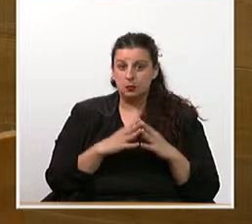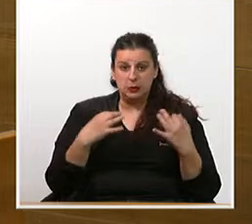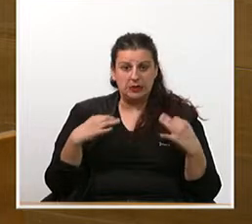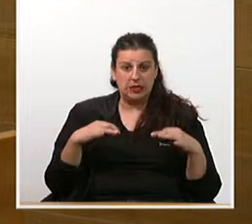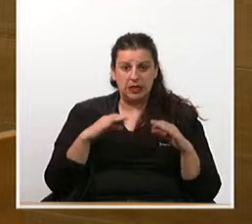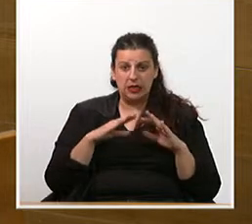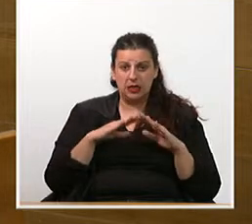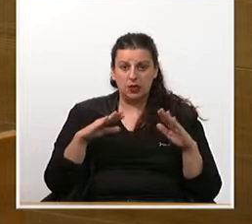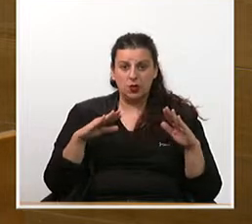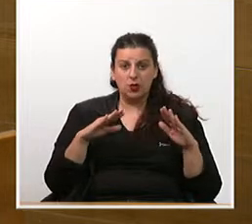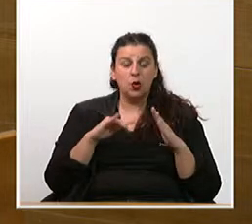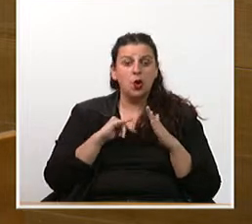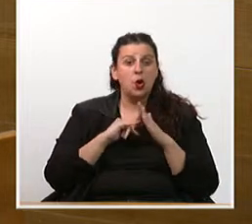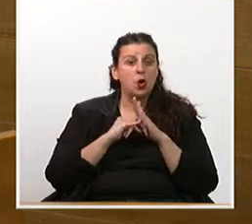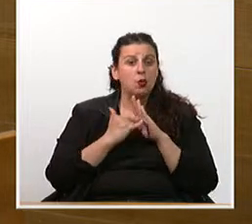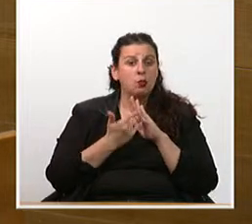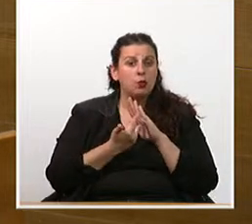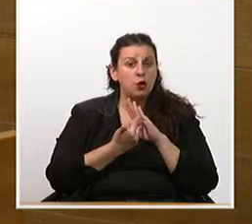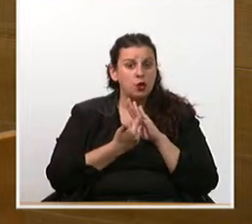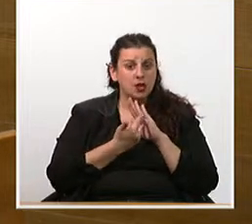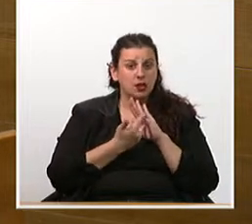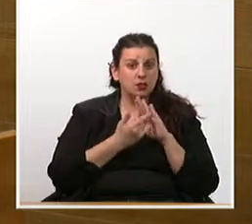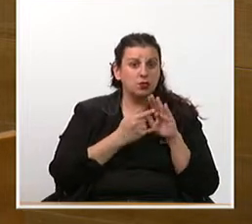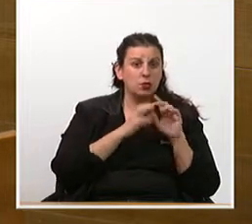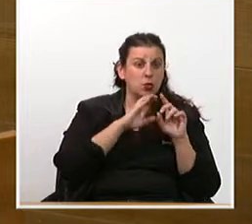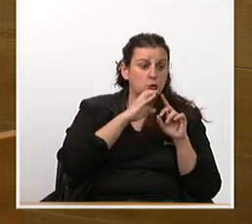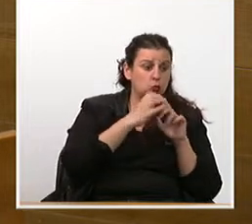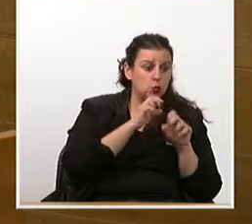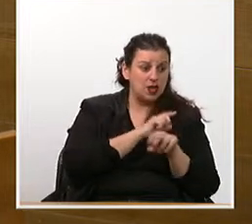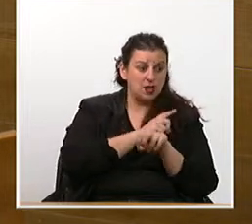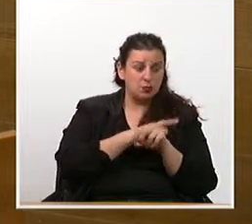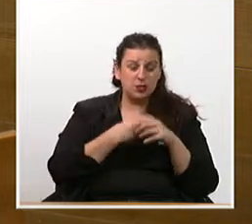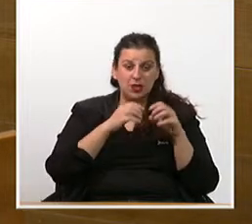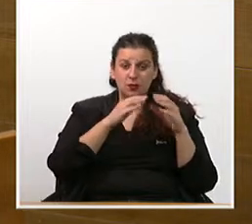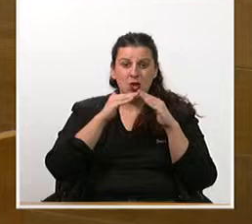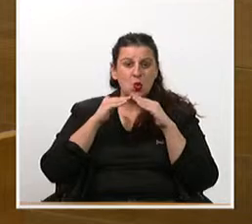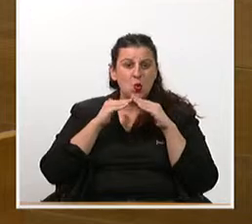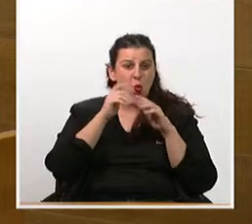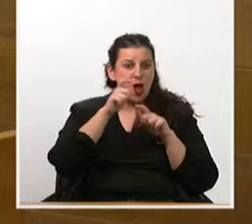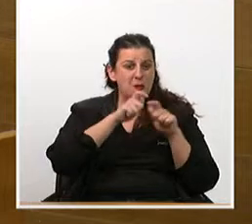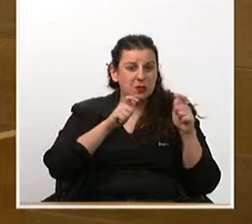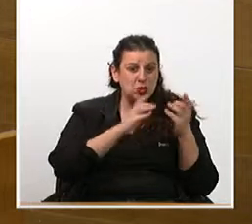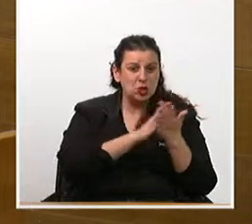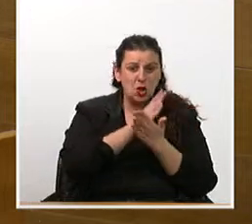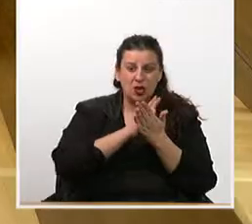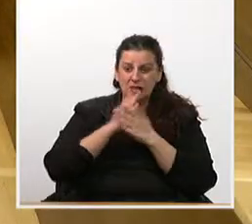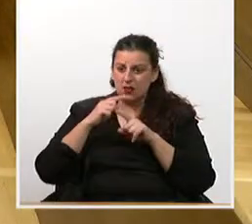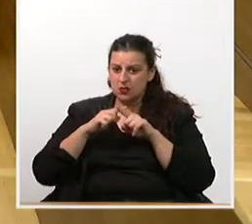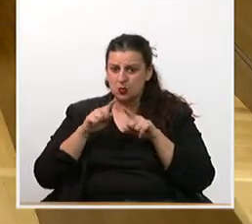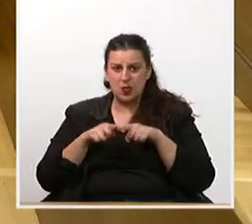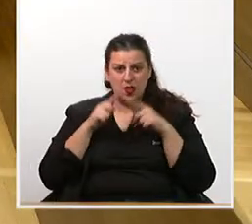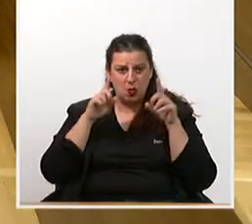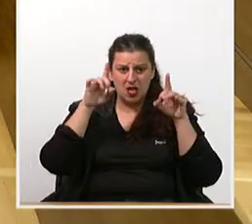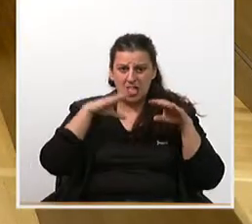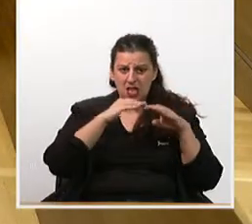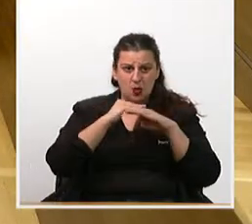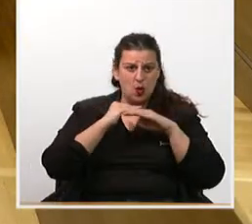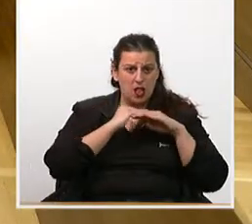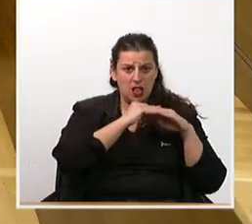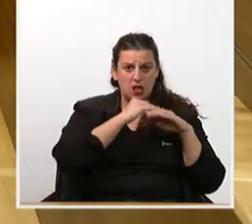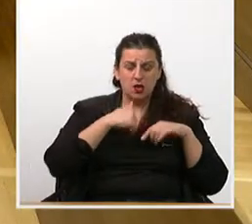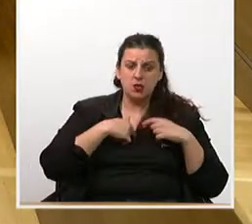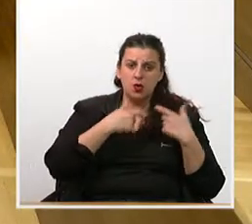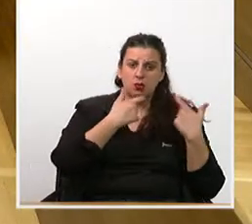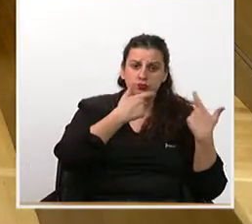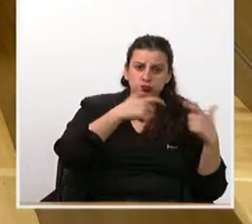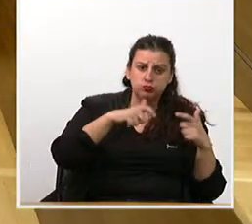nuestro proyecto tanto cultural como deportivo es el mismo para todos sea cual sea su orientación sexual nosotros no diferenciamos por